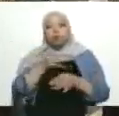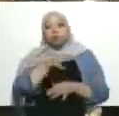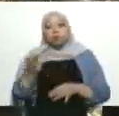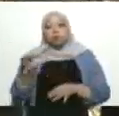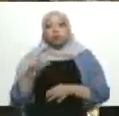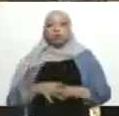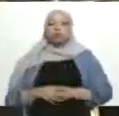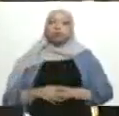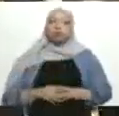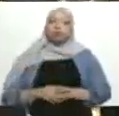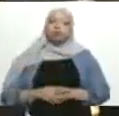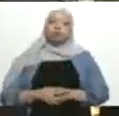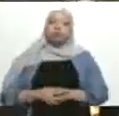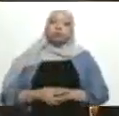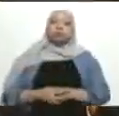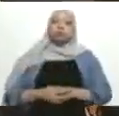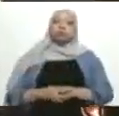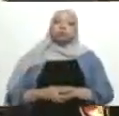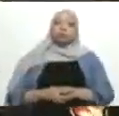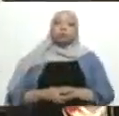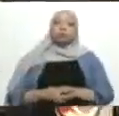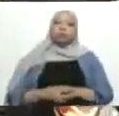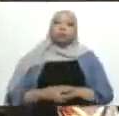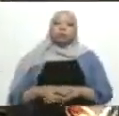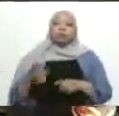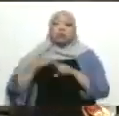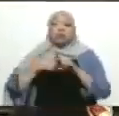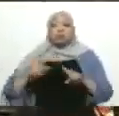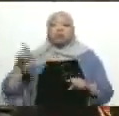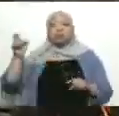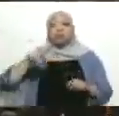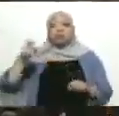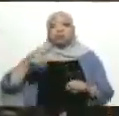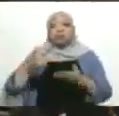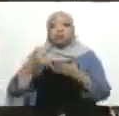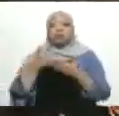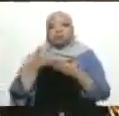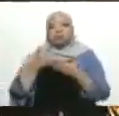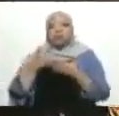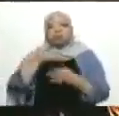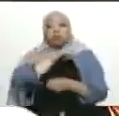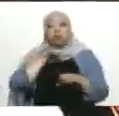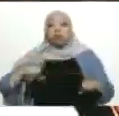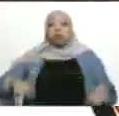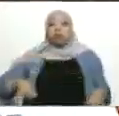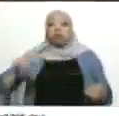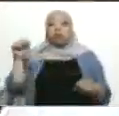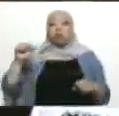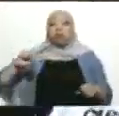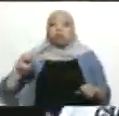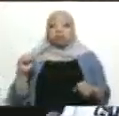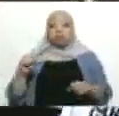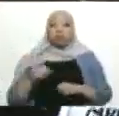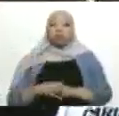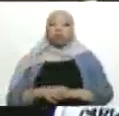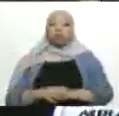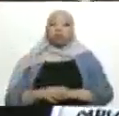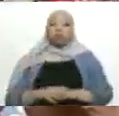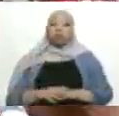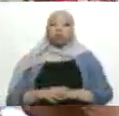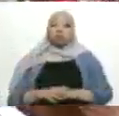perfectamente, pero también funcionó, tuvo un agregado, que fueron las fuerzas policiales.